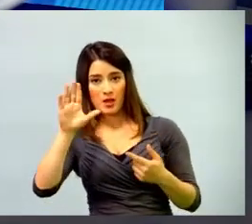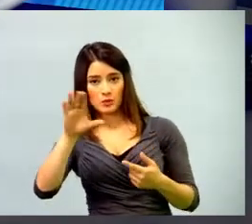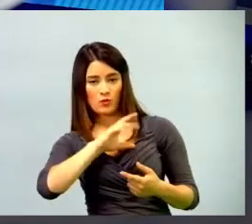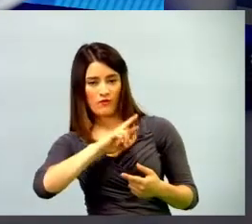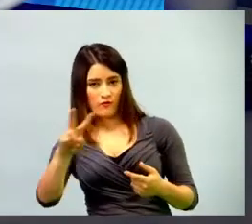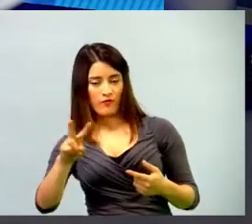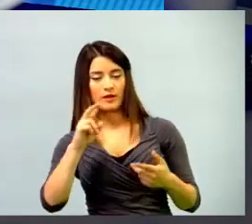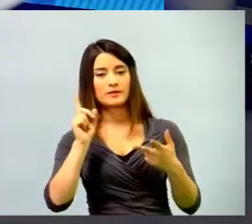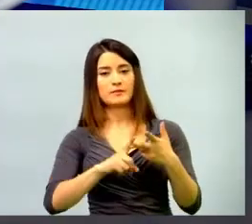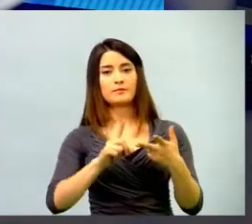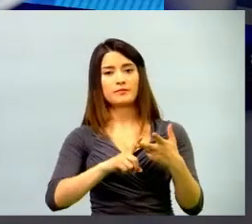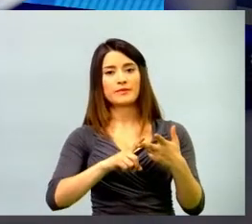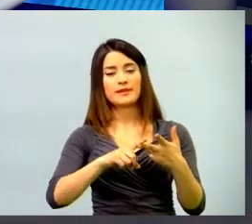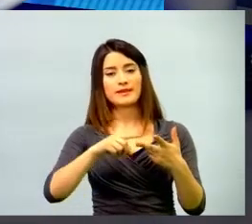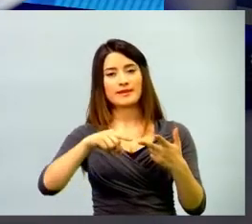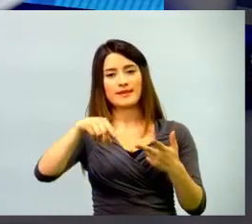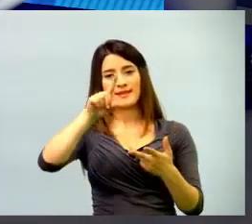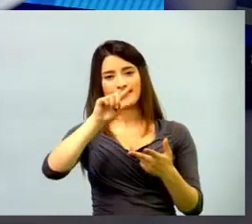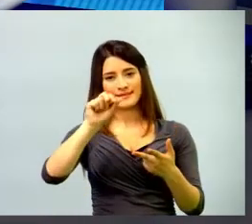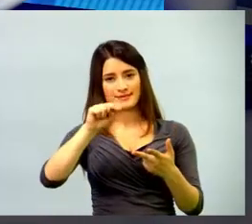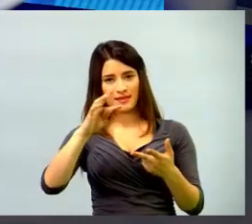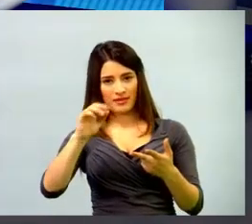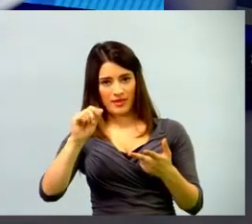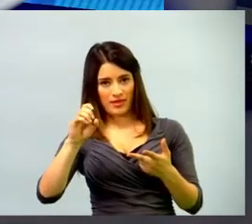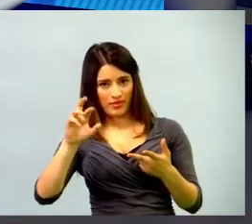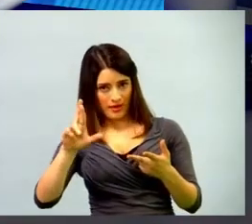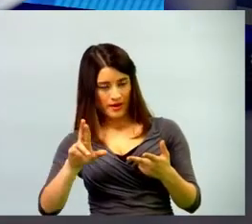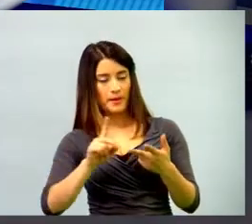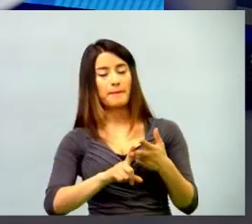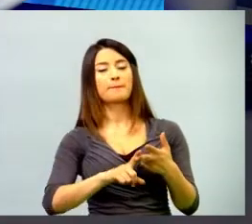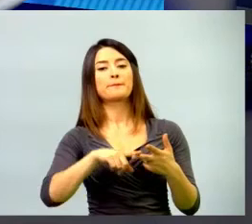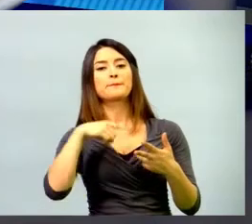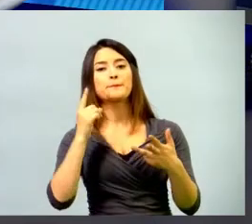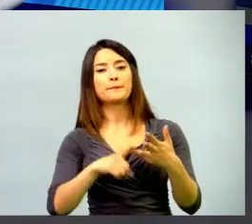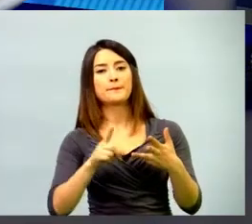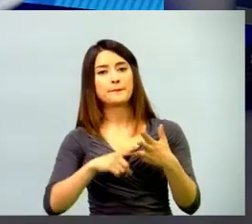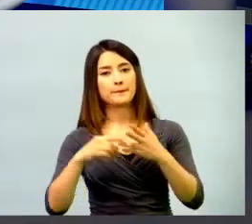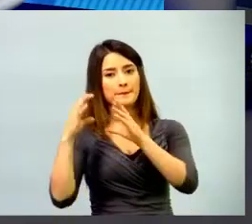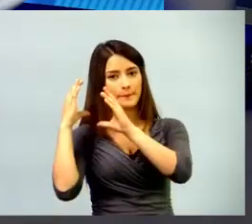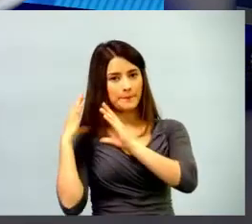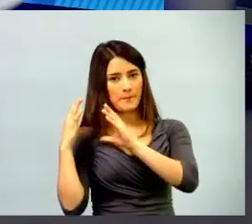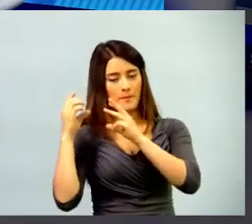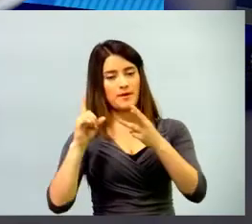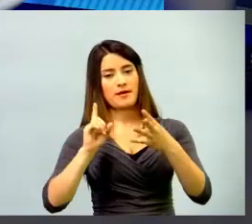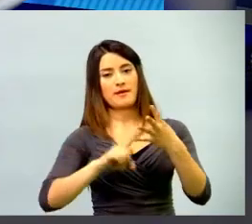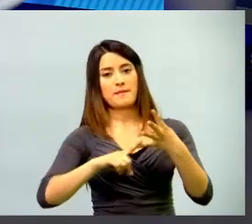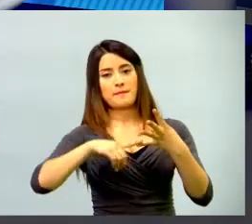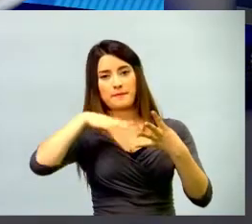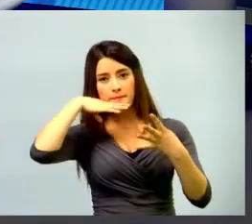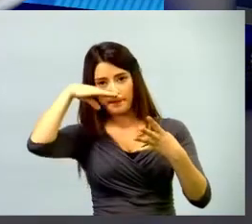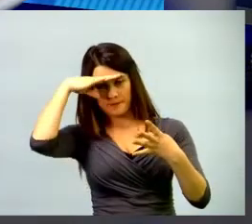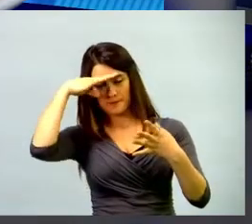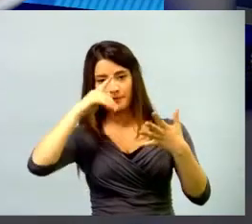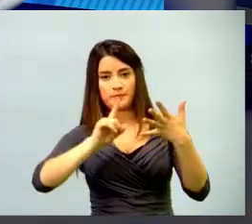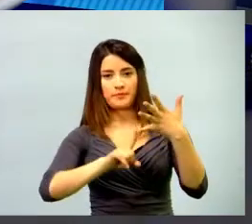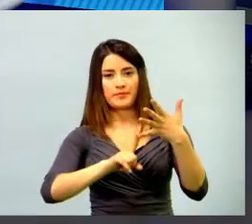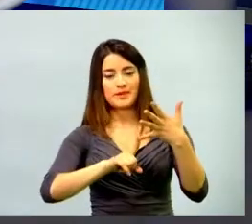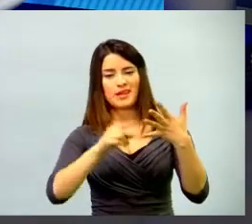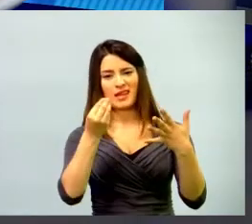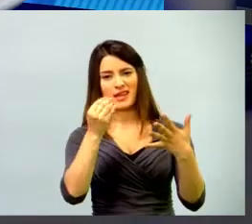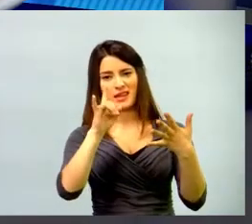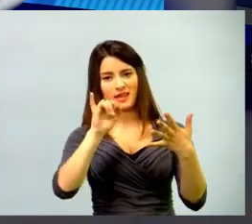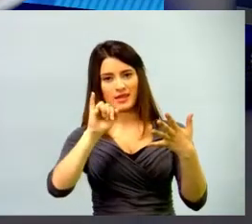semana, Cimitarra, Santander, allá nos veremos en Buga la próxima semana, Popayán, Medellín, La Tebaida en